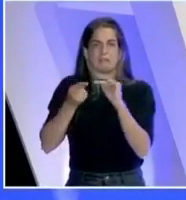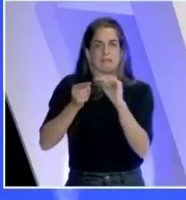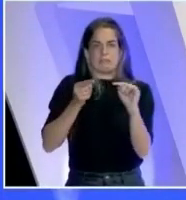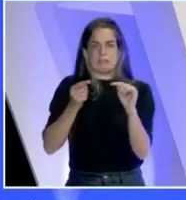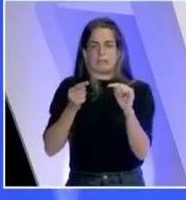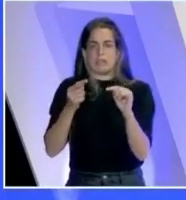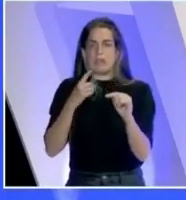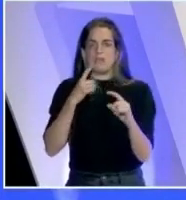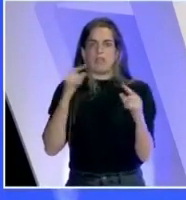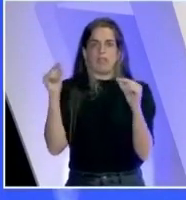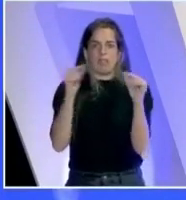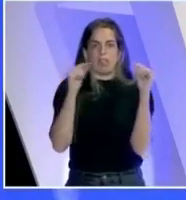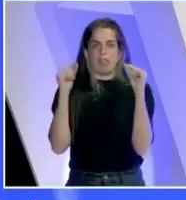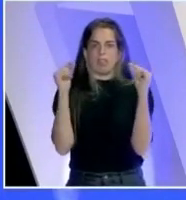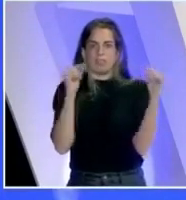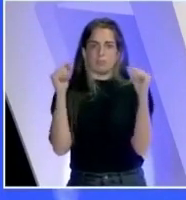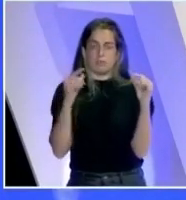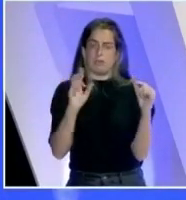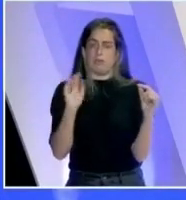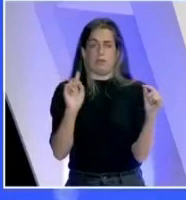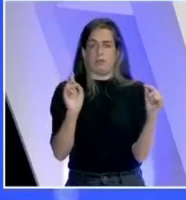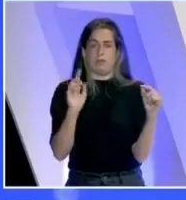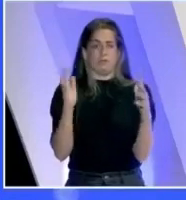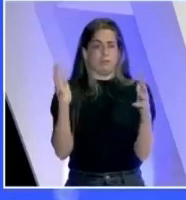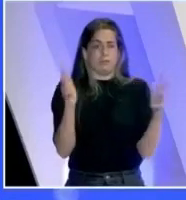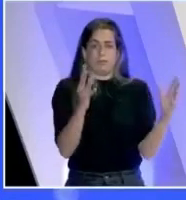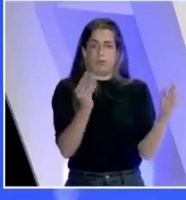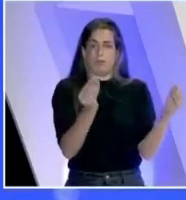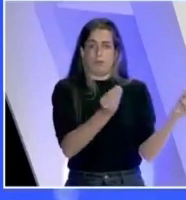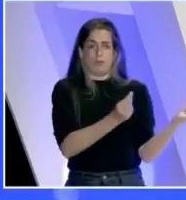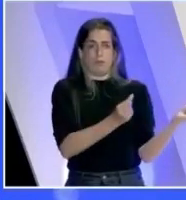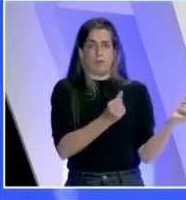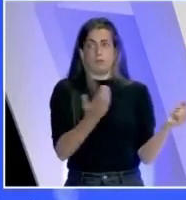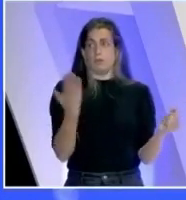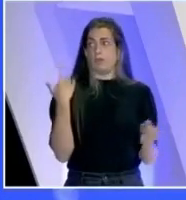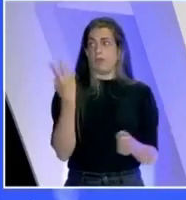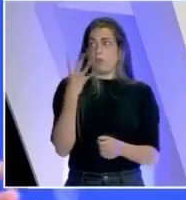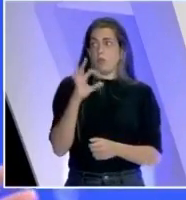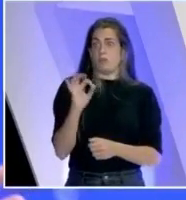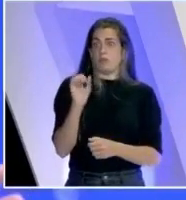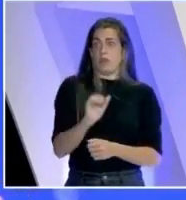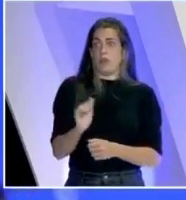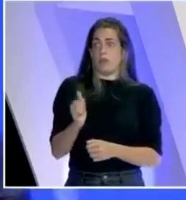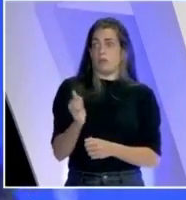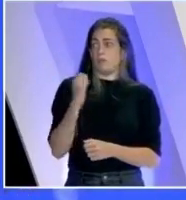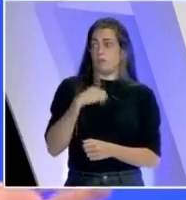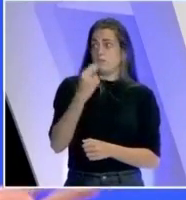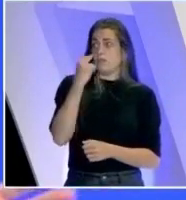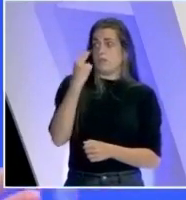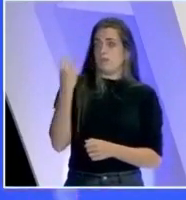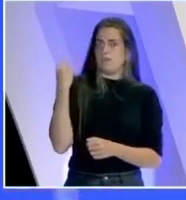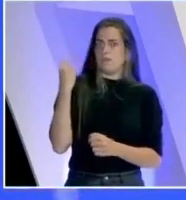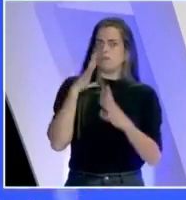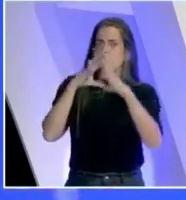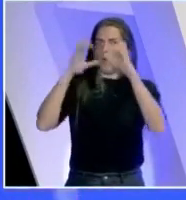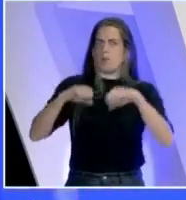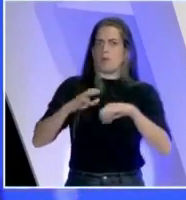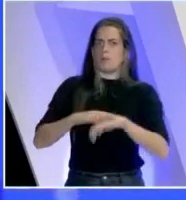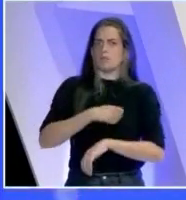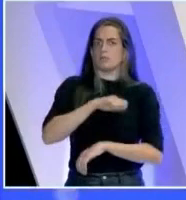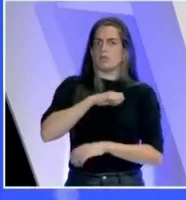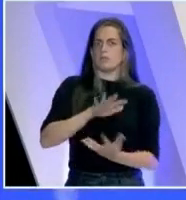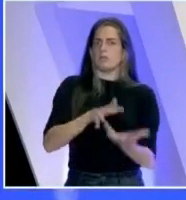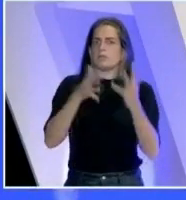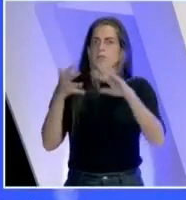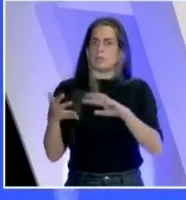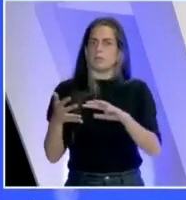presente. Hacemos, por tanto, la mirada. Hace 40 años nos pusimos de acuerdo para transformar España en